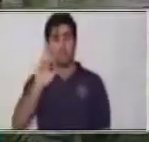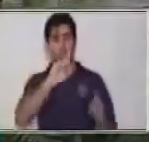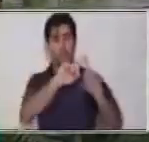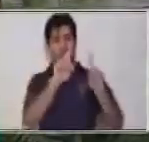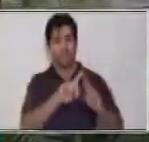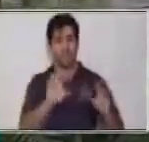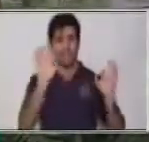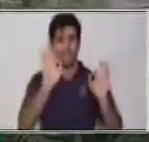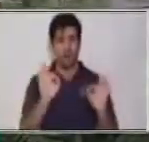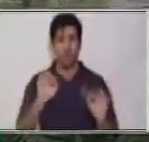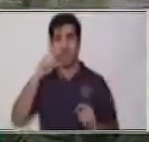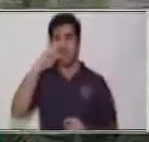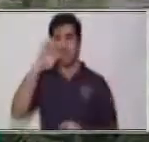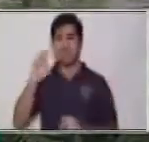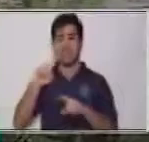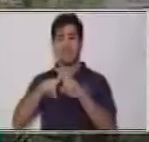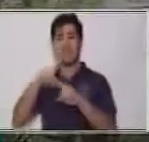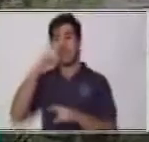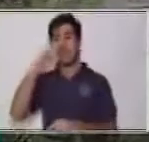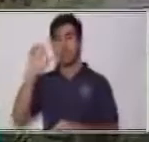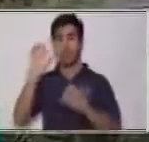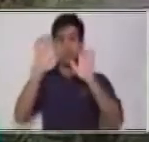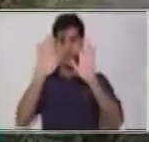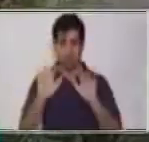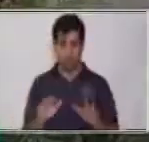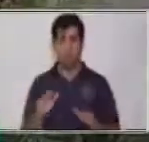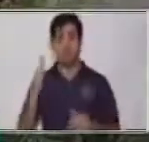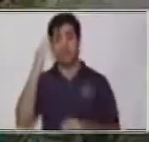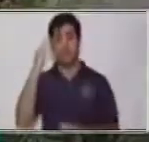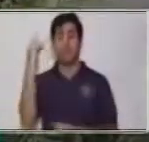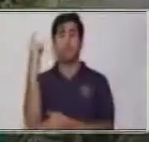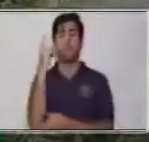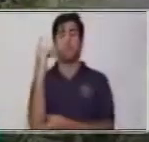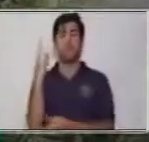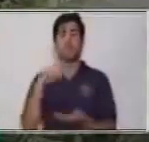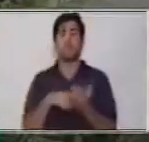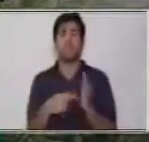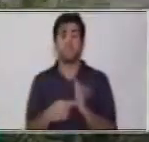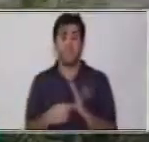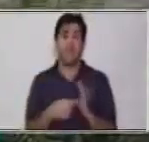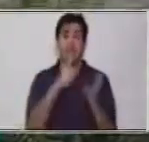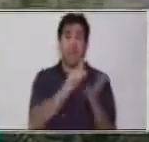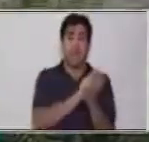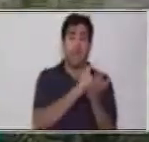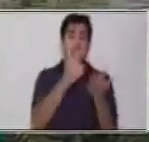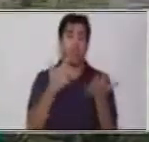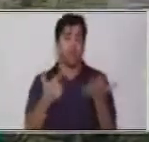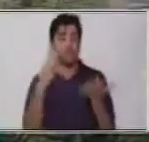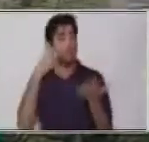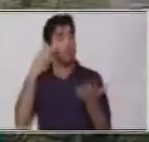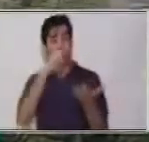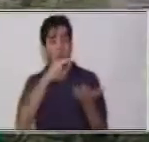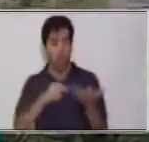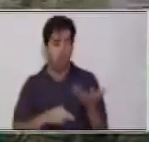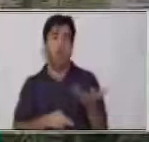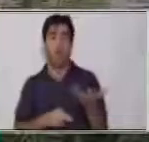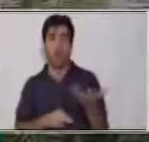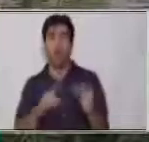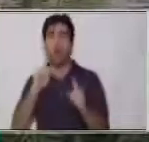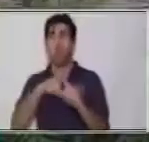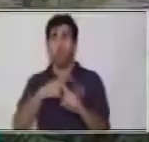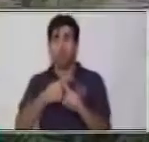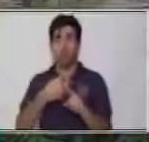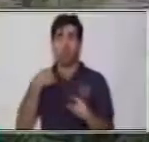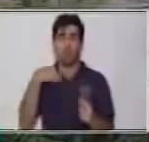Primero debemos entender la importancia de la lectura. Con la lectura, pues aumentaremos la cantidad de palabras